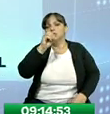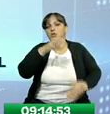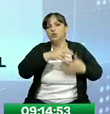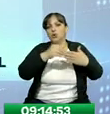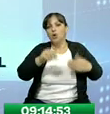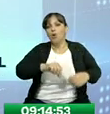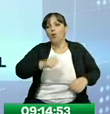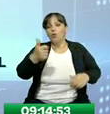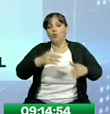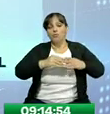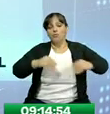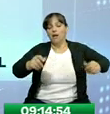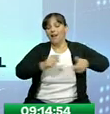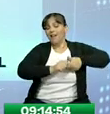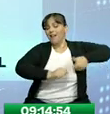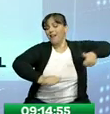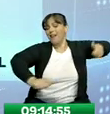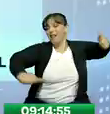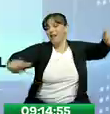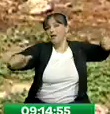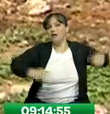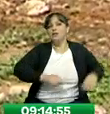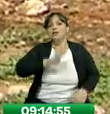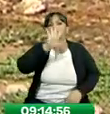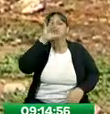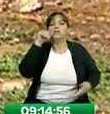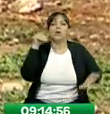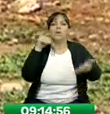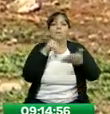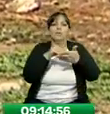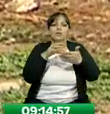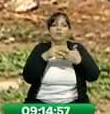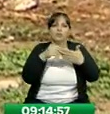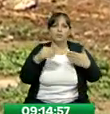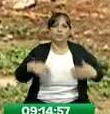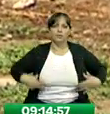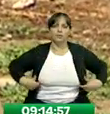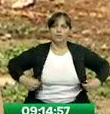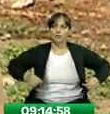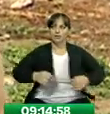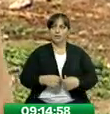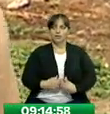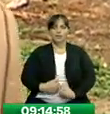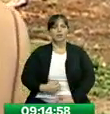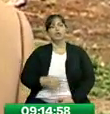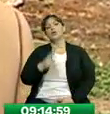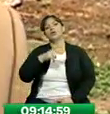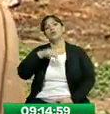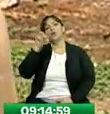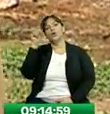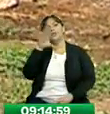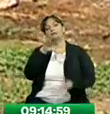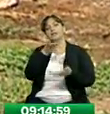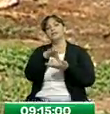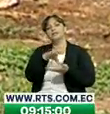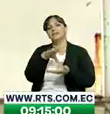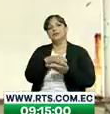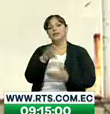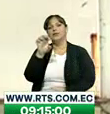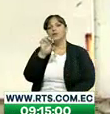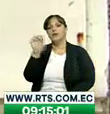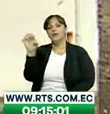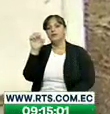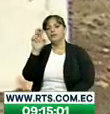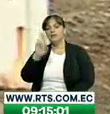más de 500 metros cuadrados 5 mil dólares en el 60% está en el norte otro también el centro en el oeste y aquí en el sur un